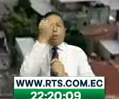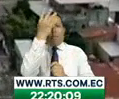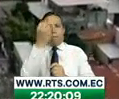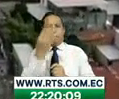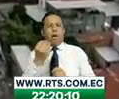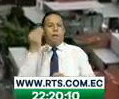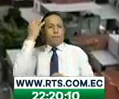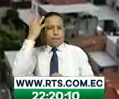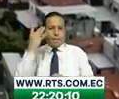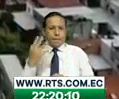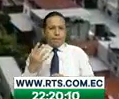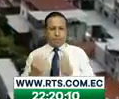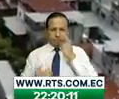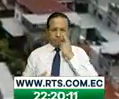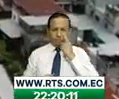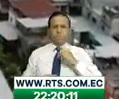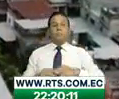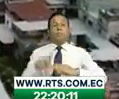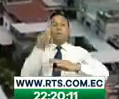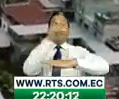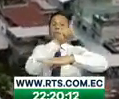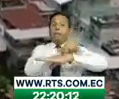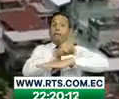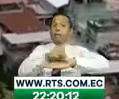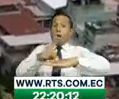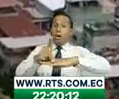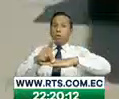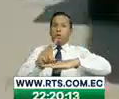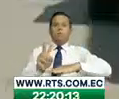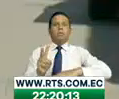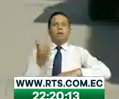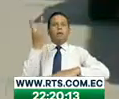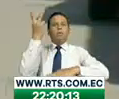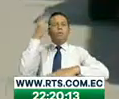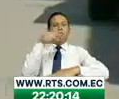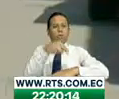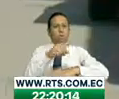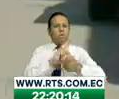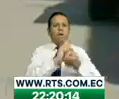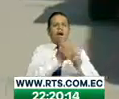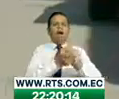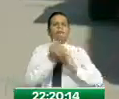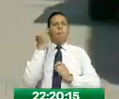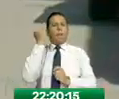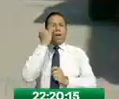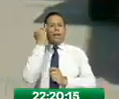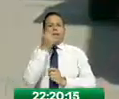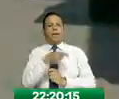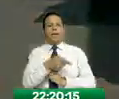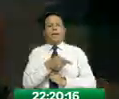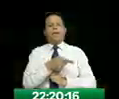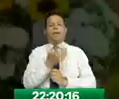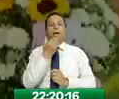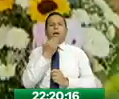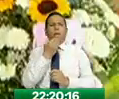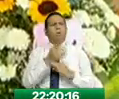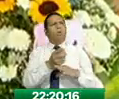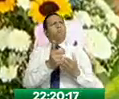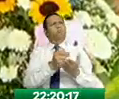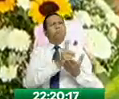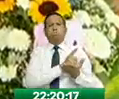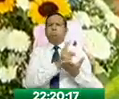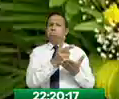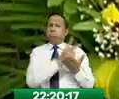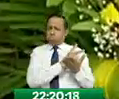Será la segunda ciudad del país y la primera de Guayas en pasar al semáforo verde. Durante estas